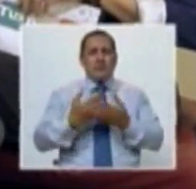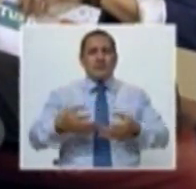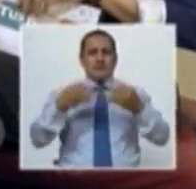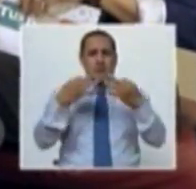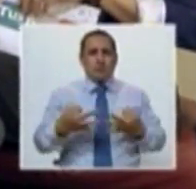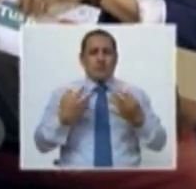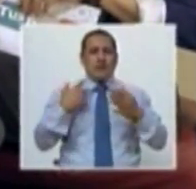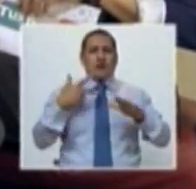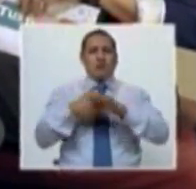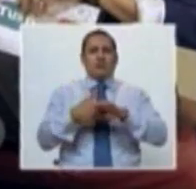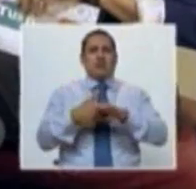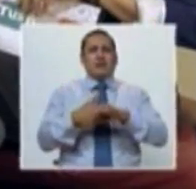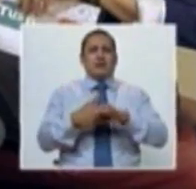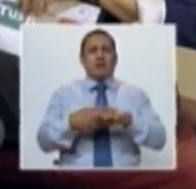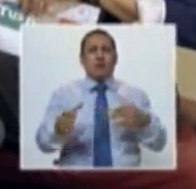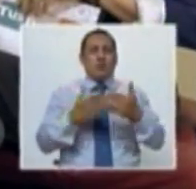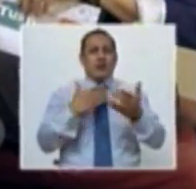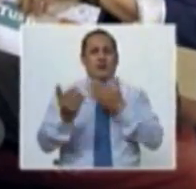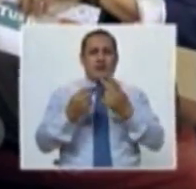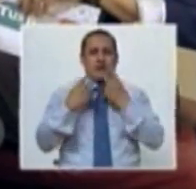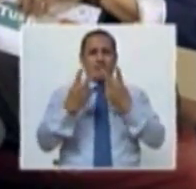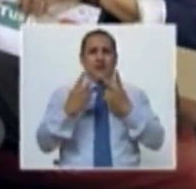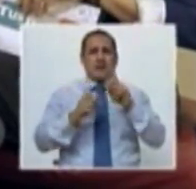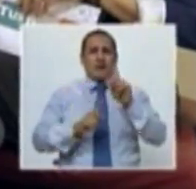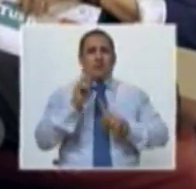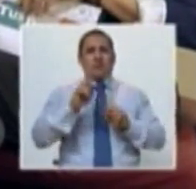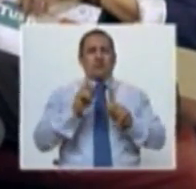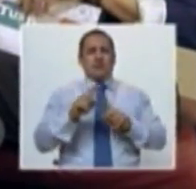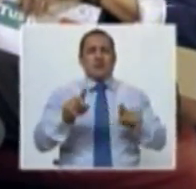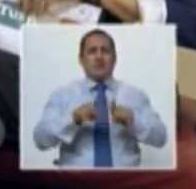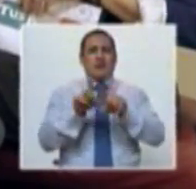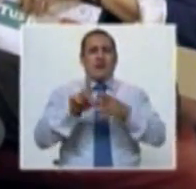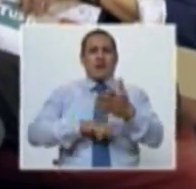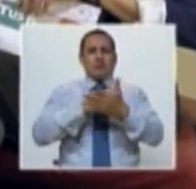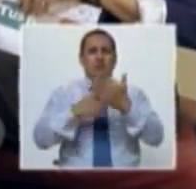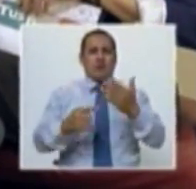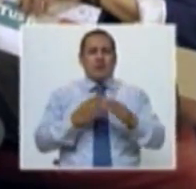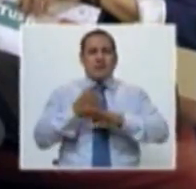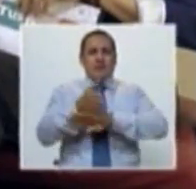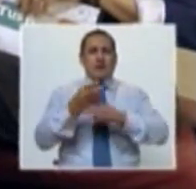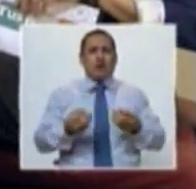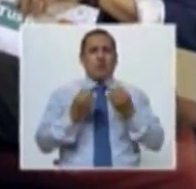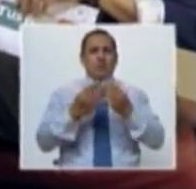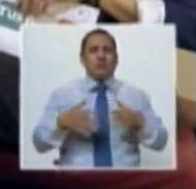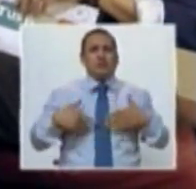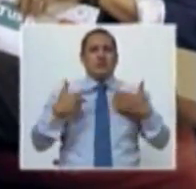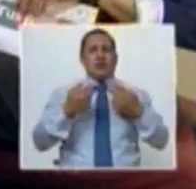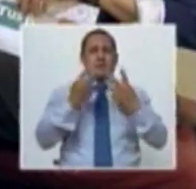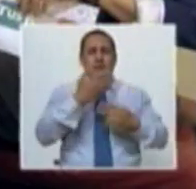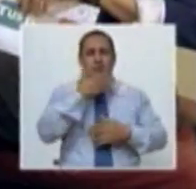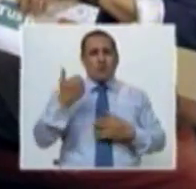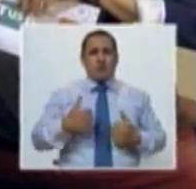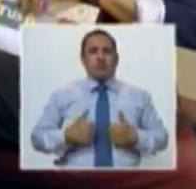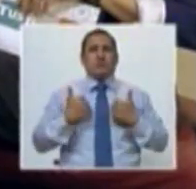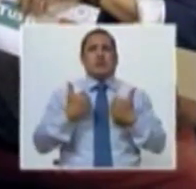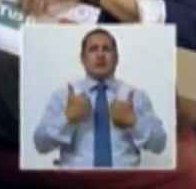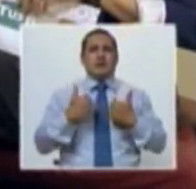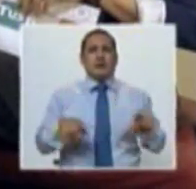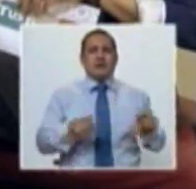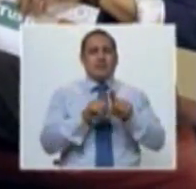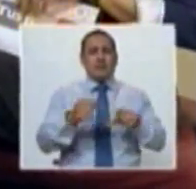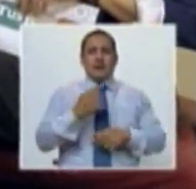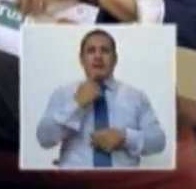para impedir que aquellos que la metodología de la muerte la asumieron como una posibilidad de mejorar la vida, lo